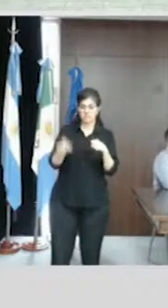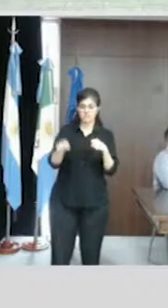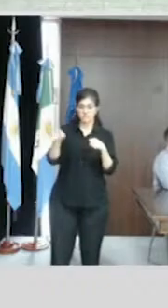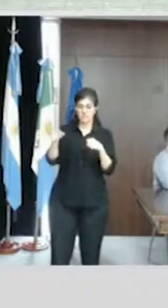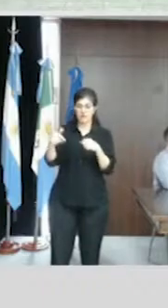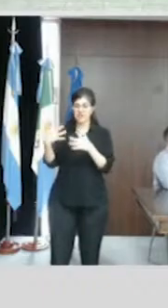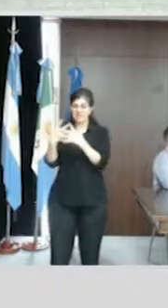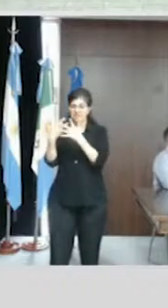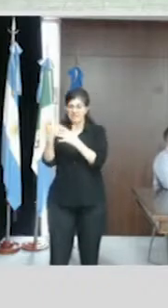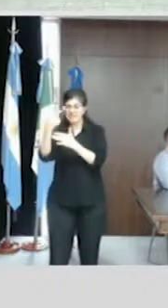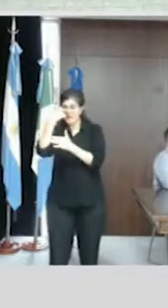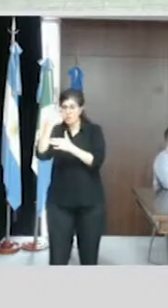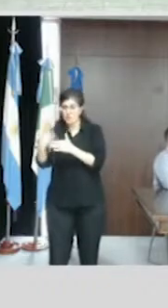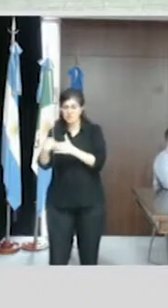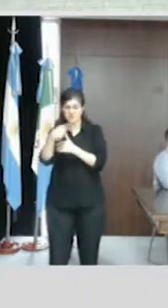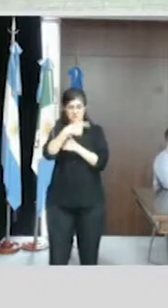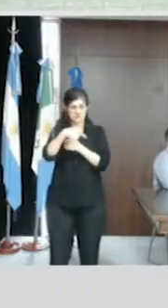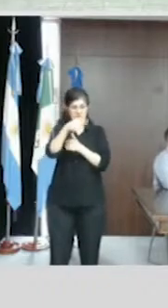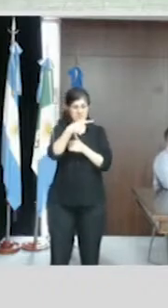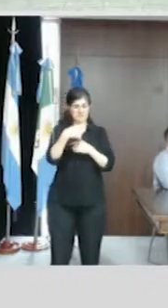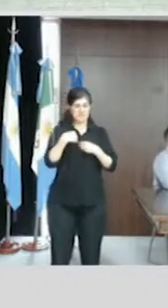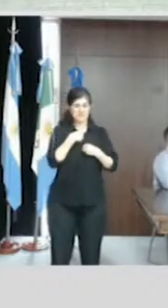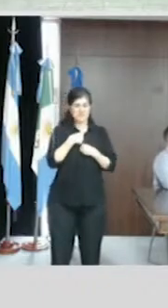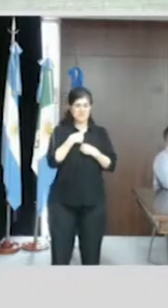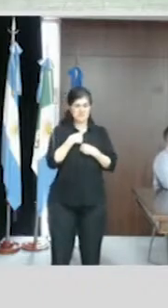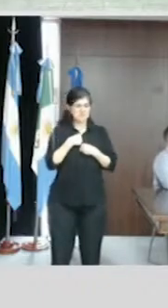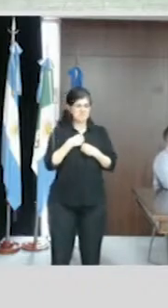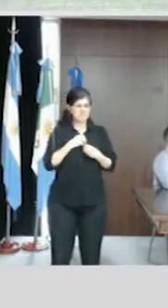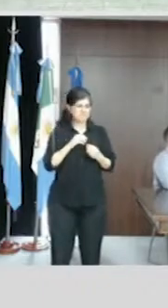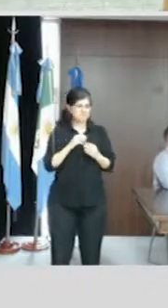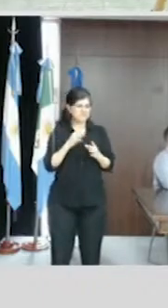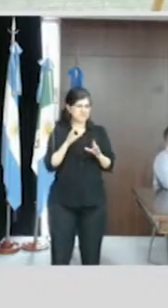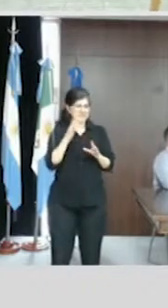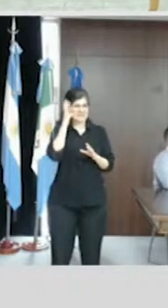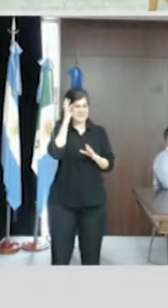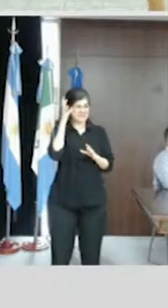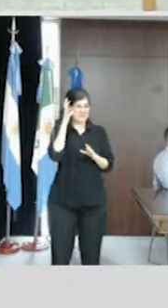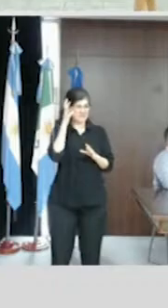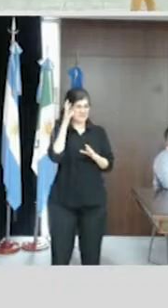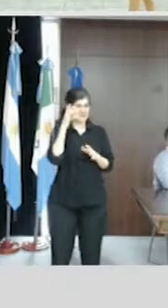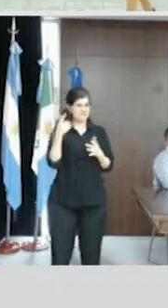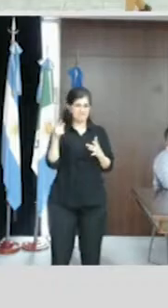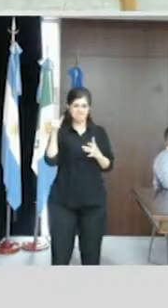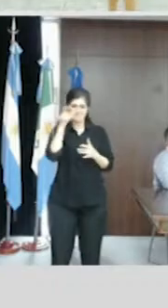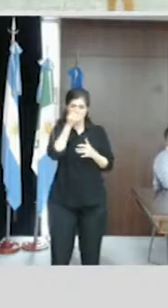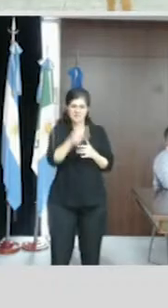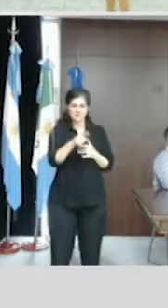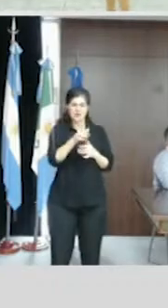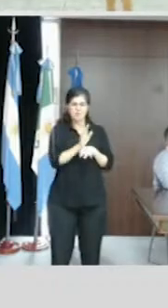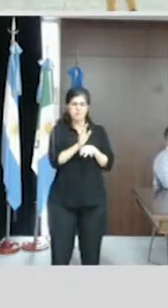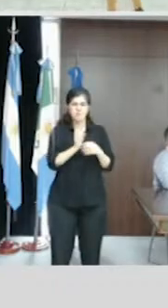vida tiene una carga tremenda, pero el que está con un paciente en fin de vida que no puede expresarlo es como que se le